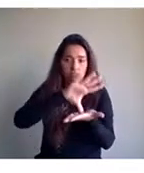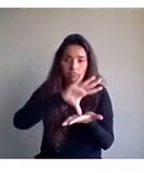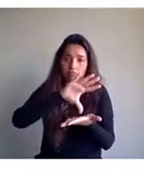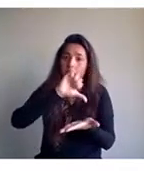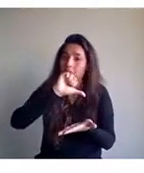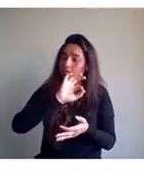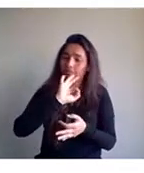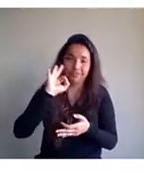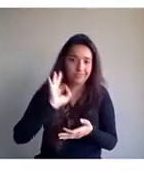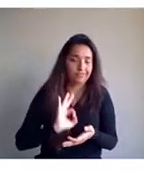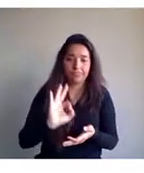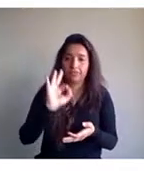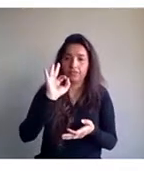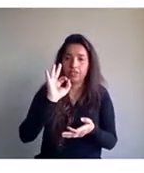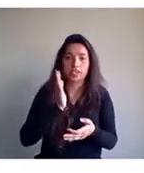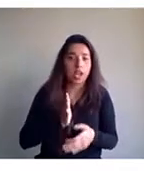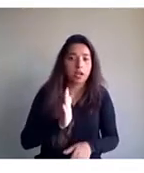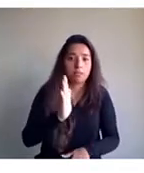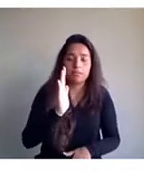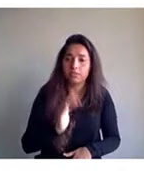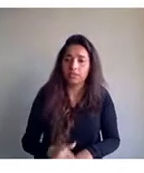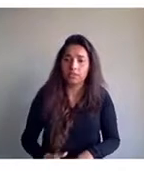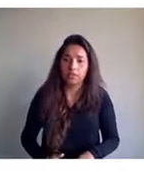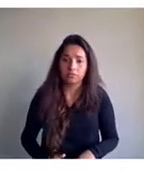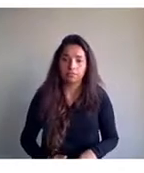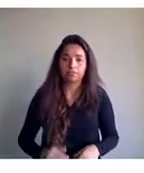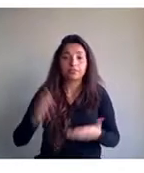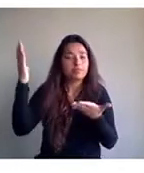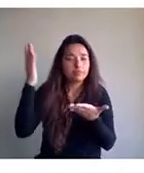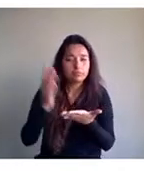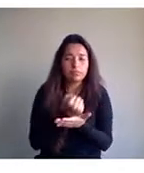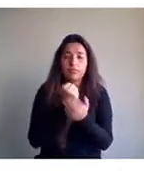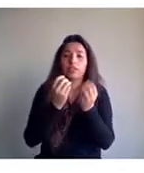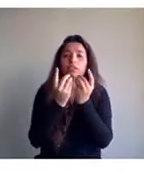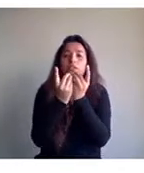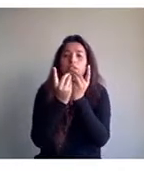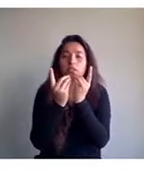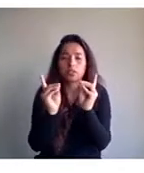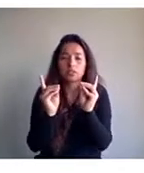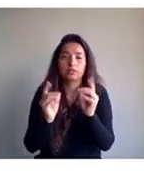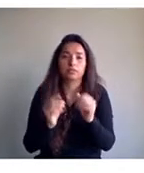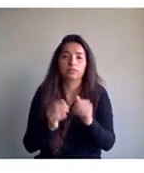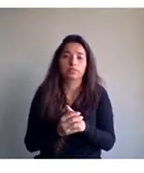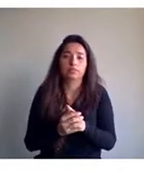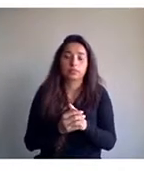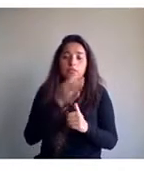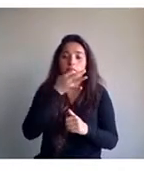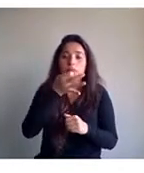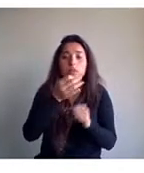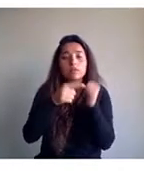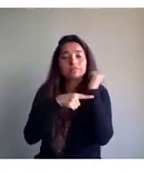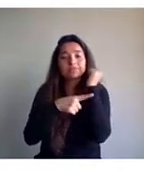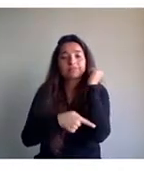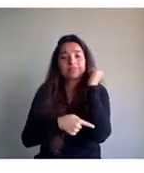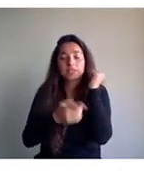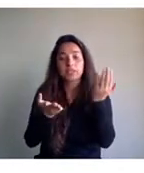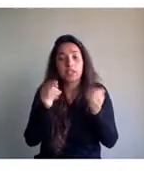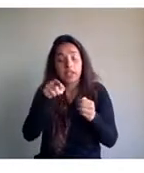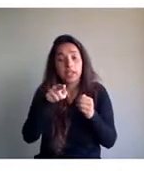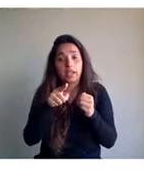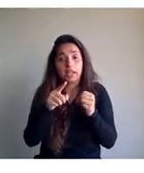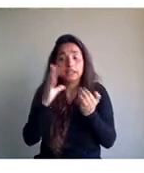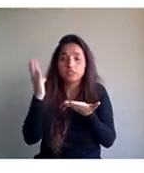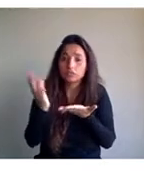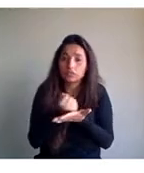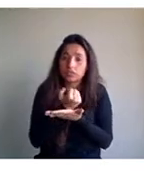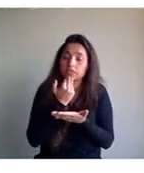o conquistas de la democracia y conquistas del estado de derecho como decimos los abogados pero esas conquistas tienen que traducirse